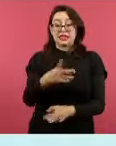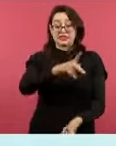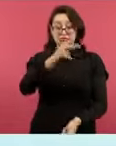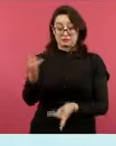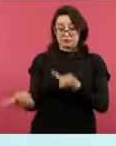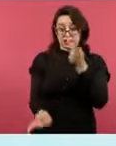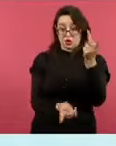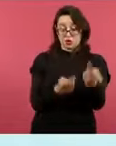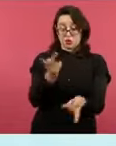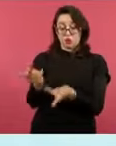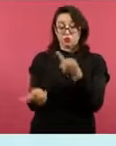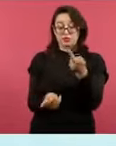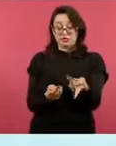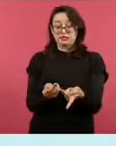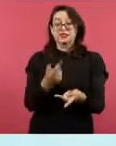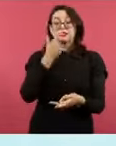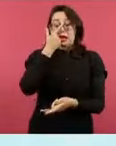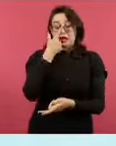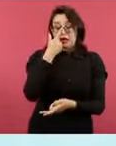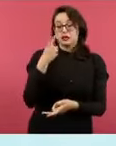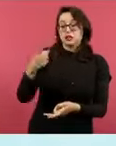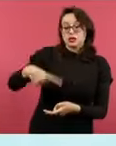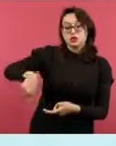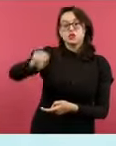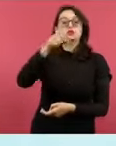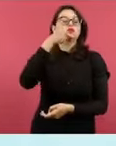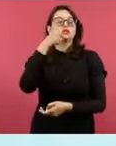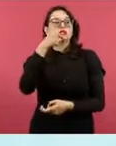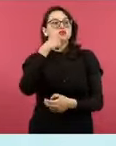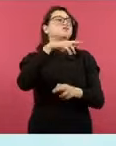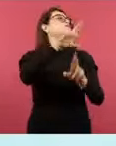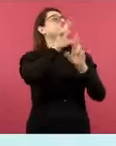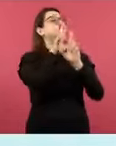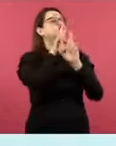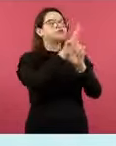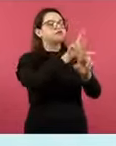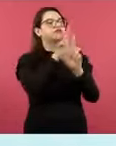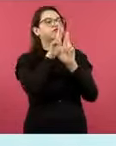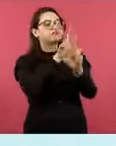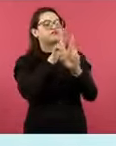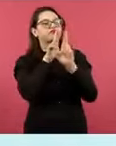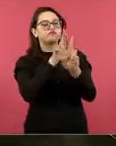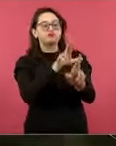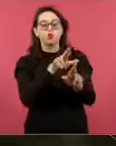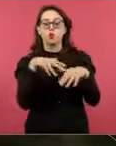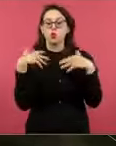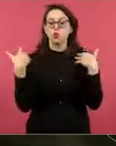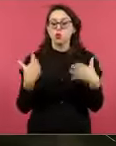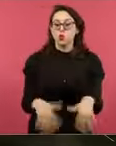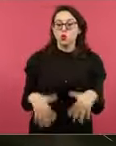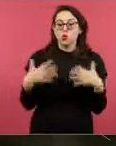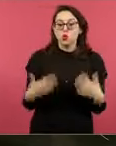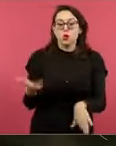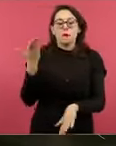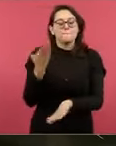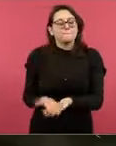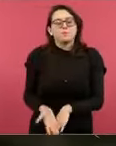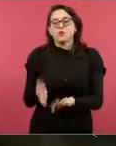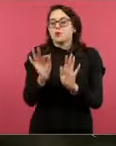niños. Ellos, desde lo que saben, van a proponer respuestas. Y es muy importante que dentro de